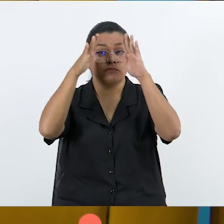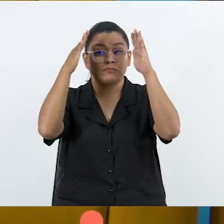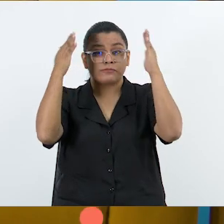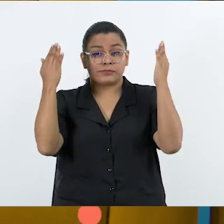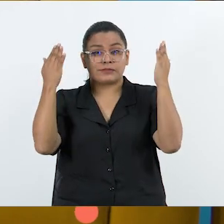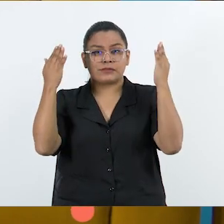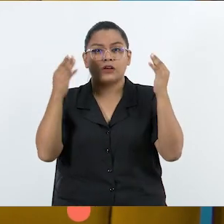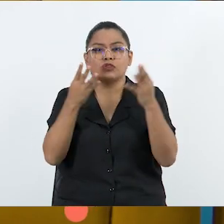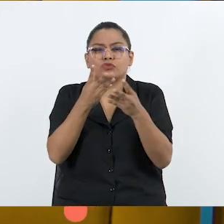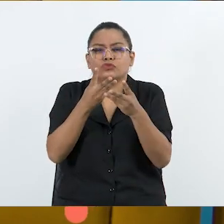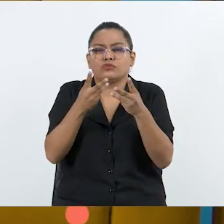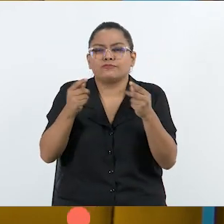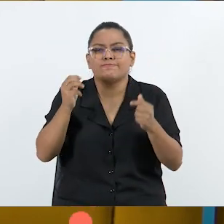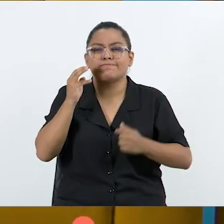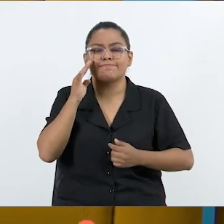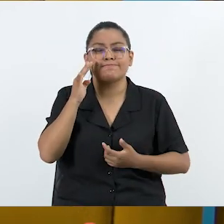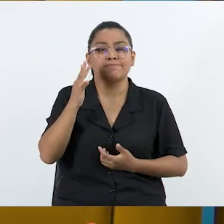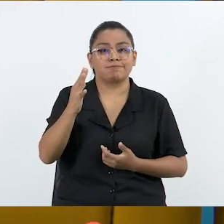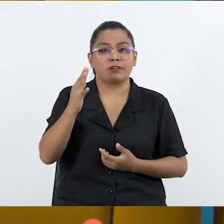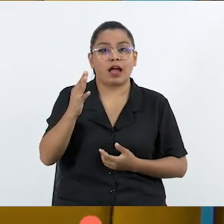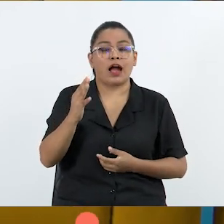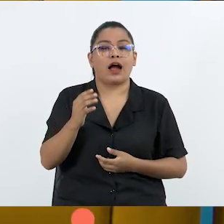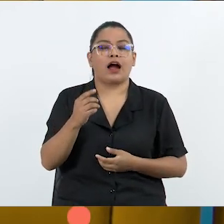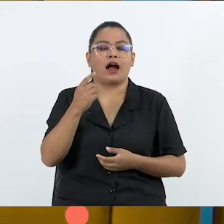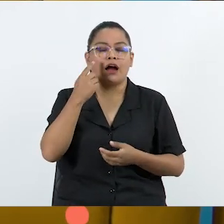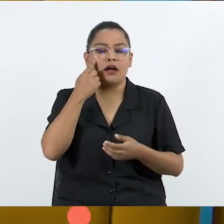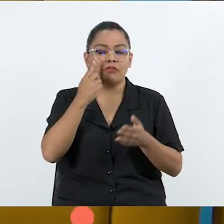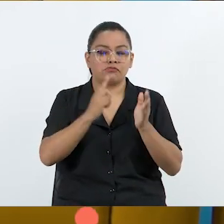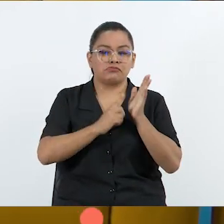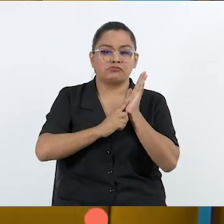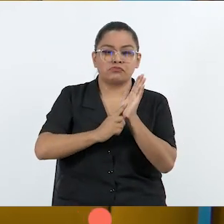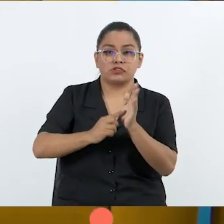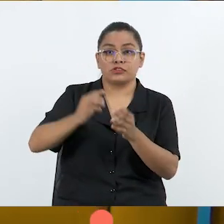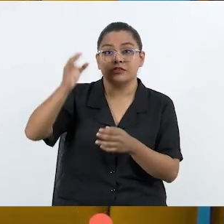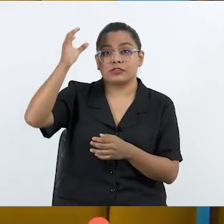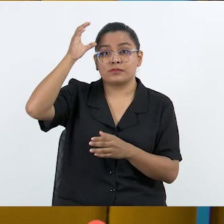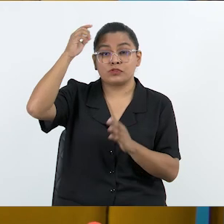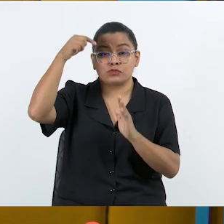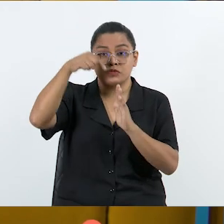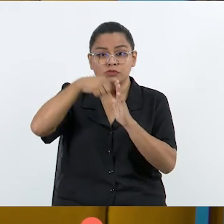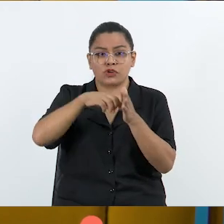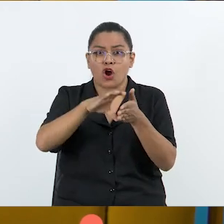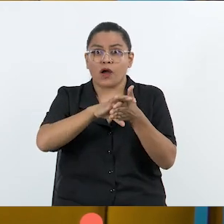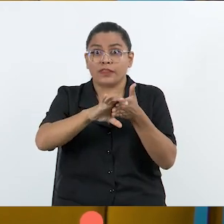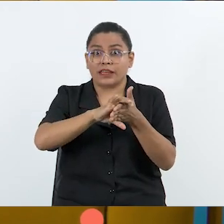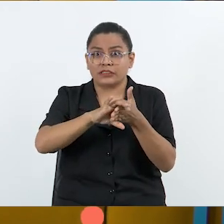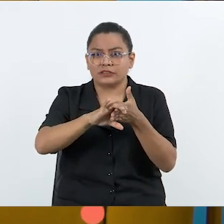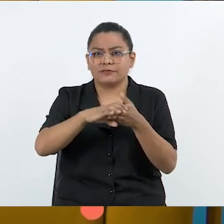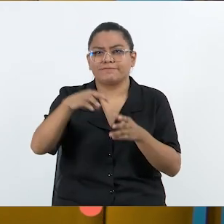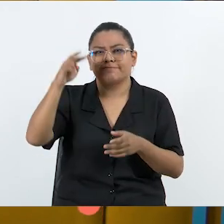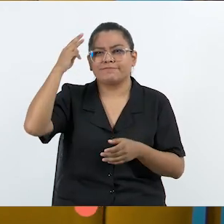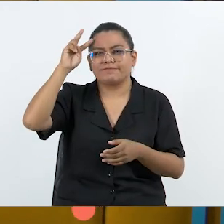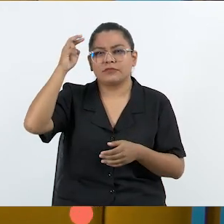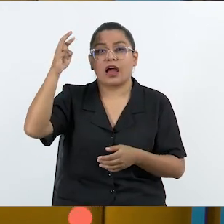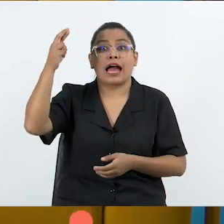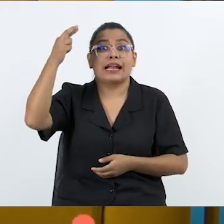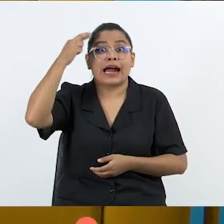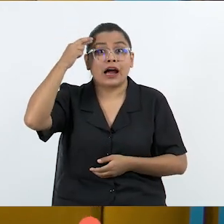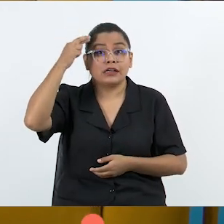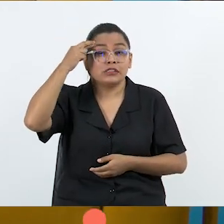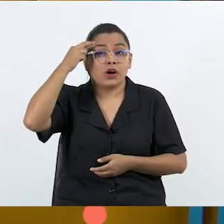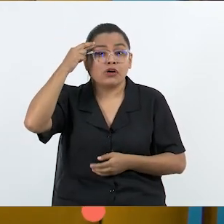mente. Soluciones creativas reflejan conocimientos profundos. Contextualización